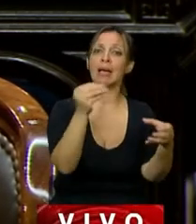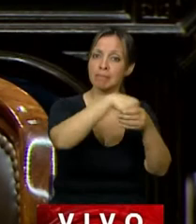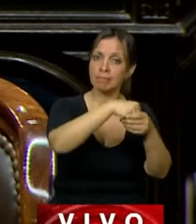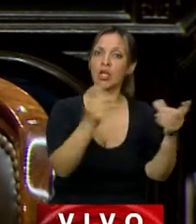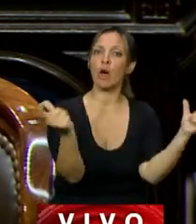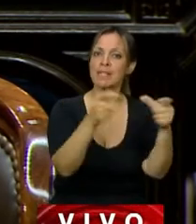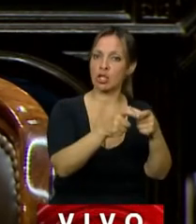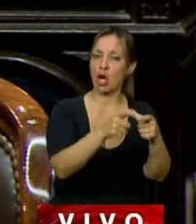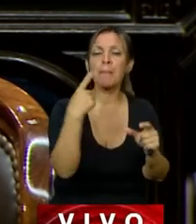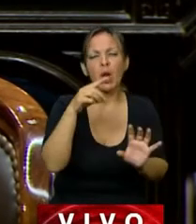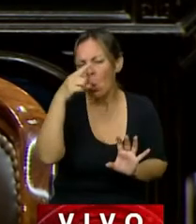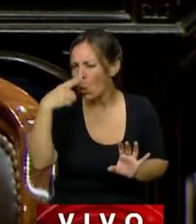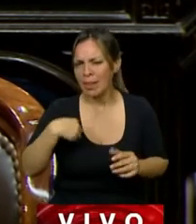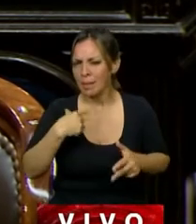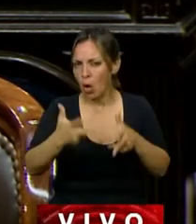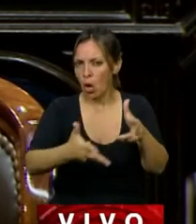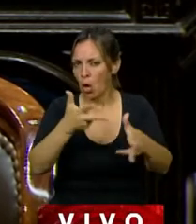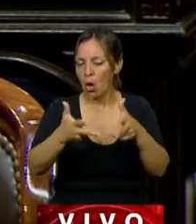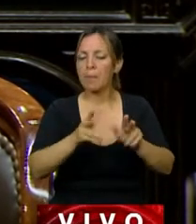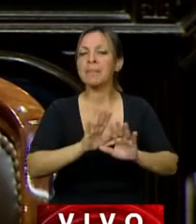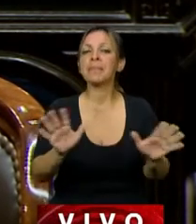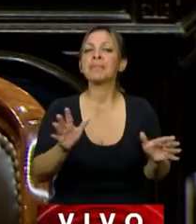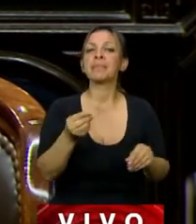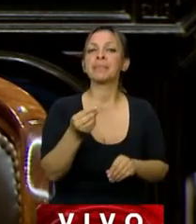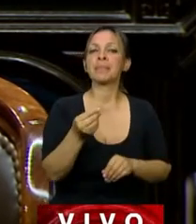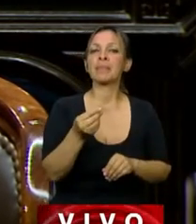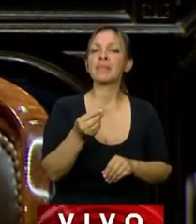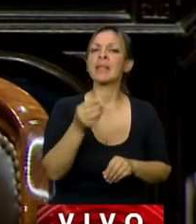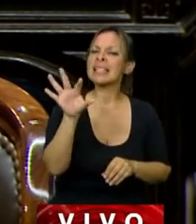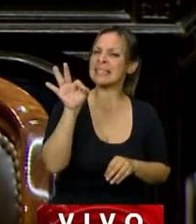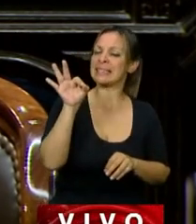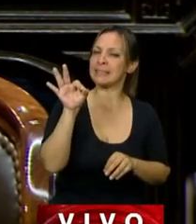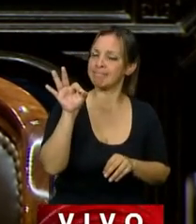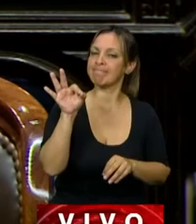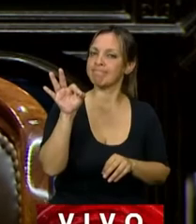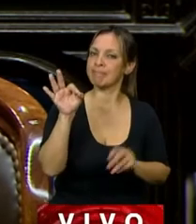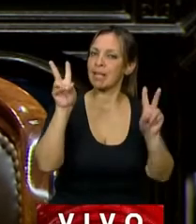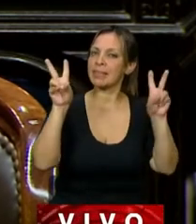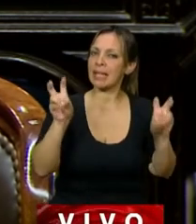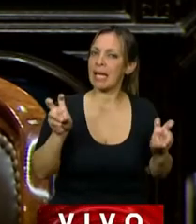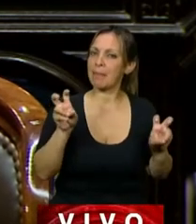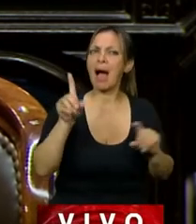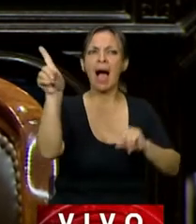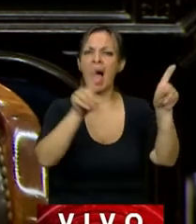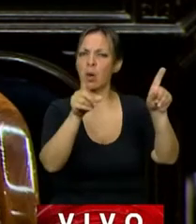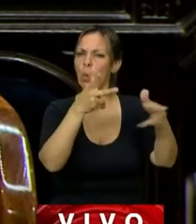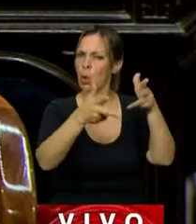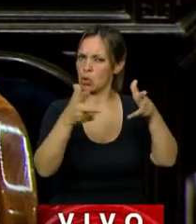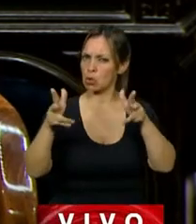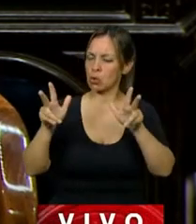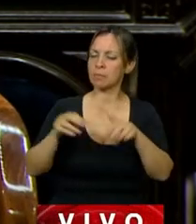tomo para terminar un tema, que fue nombrado acá por